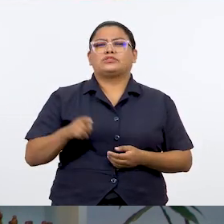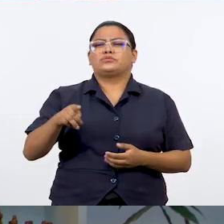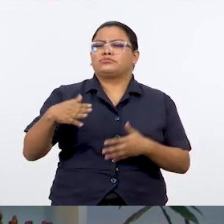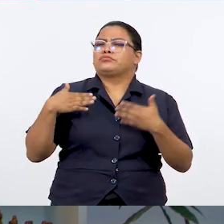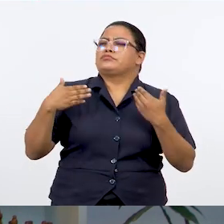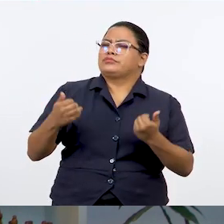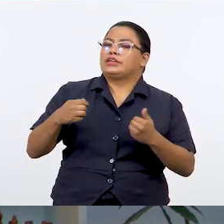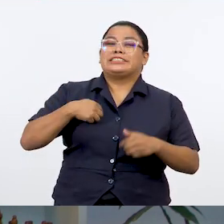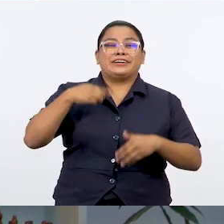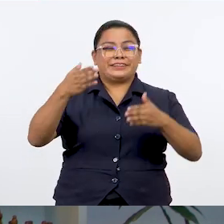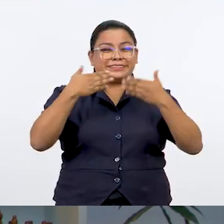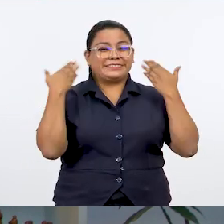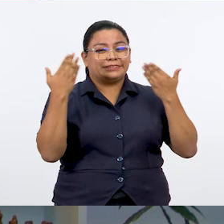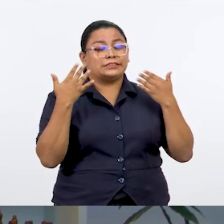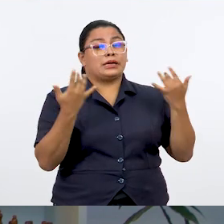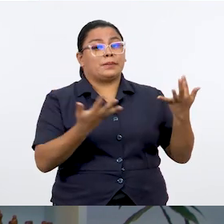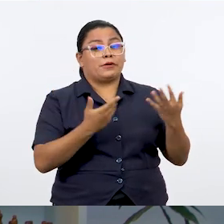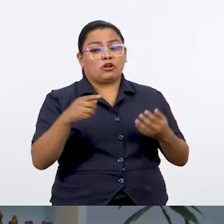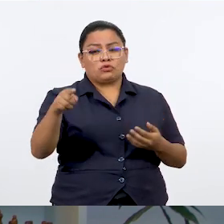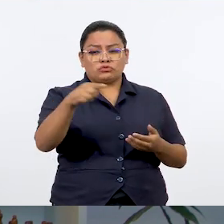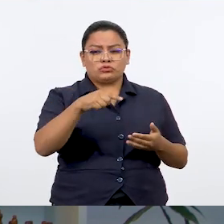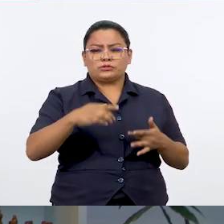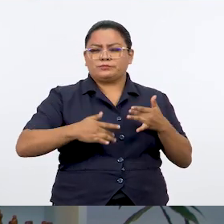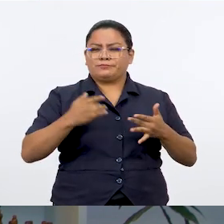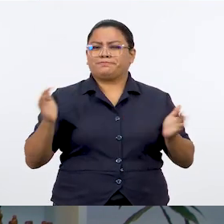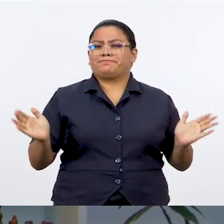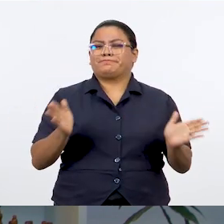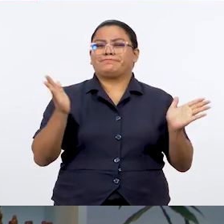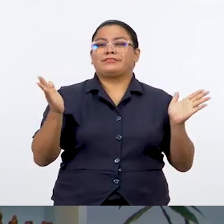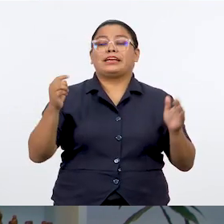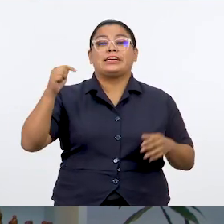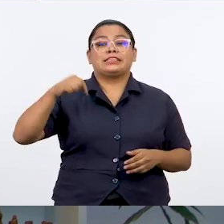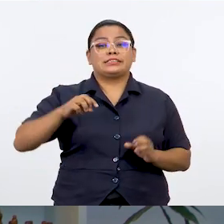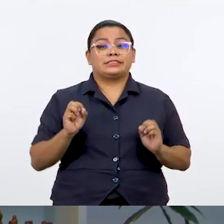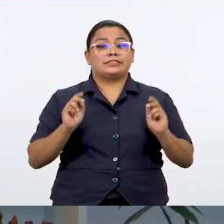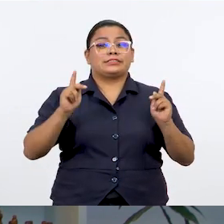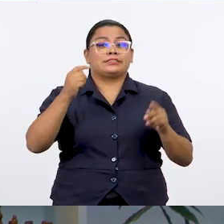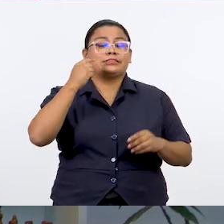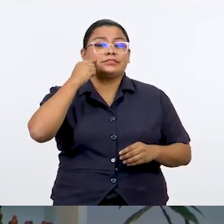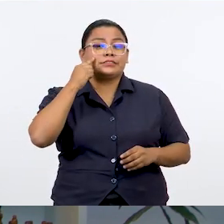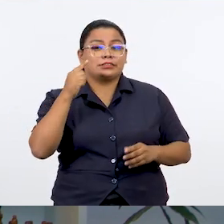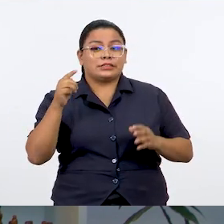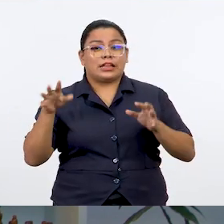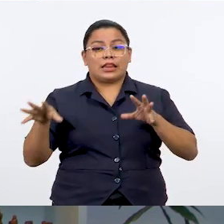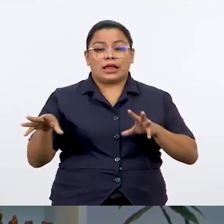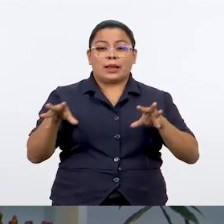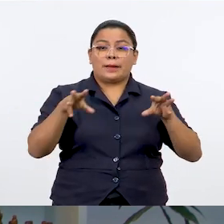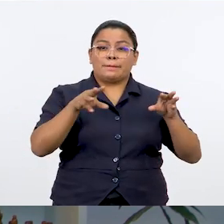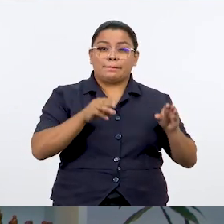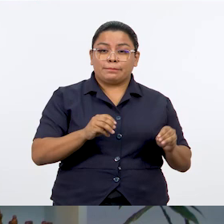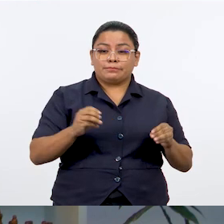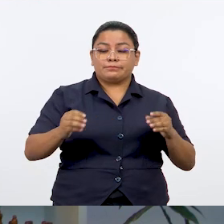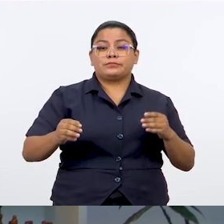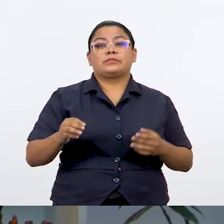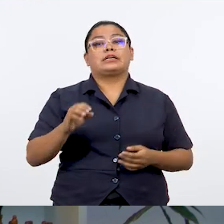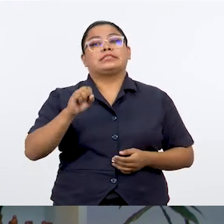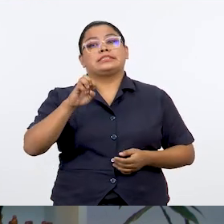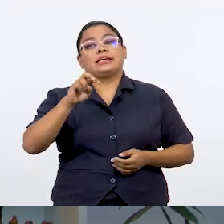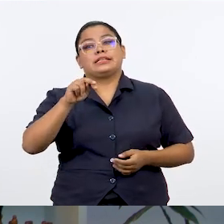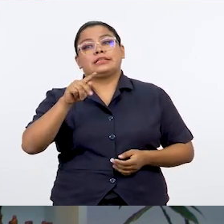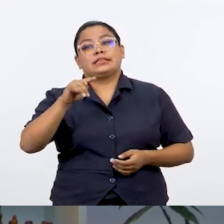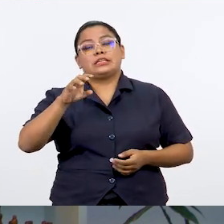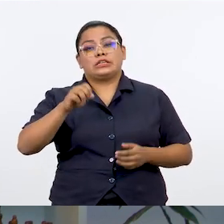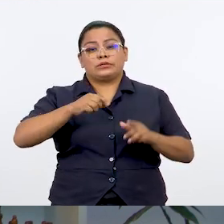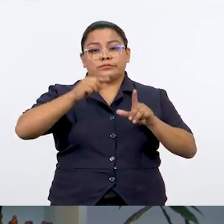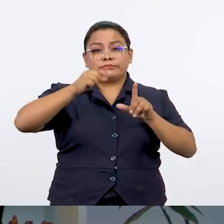muy contenta y espero que se encuentren animados. En esta ocasión hablaremos sobre la aplicación, el sentido de la gráfica